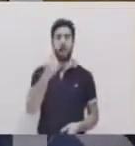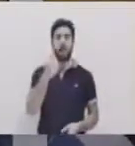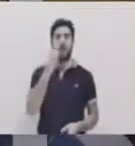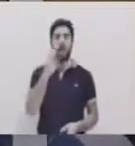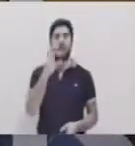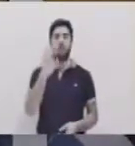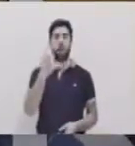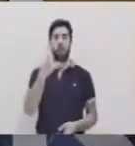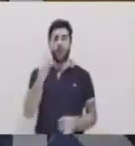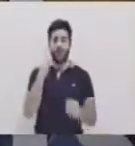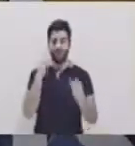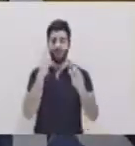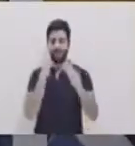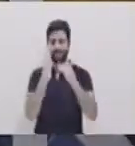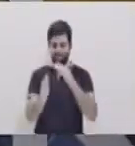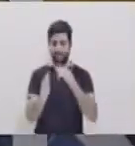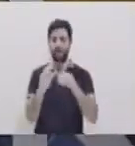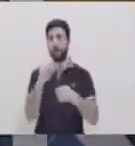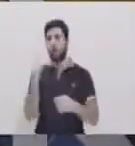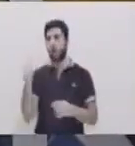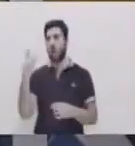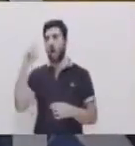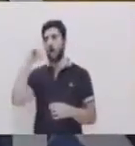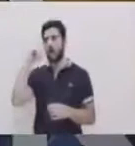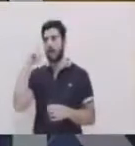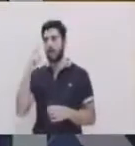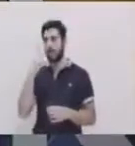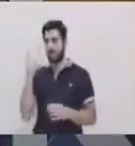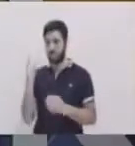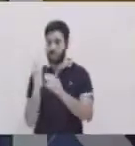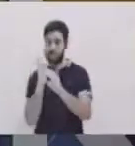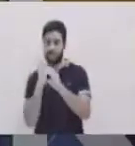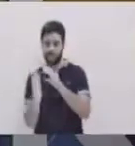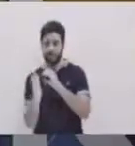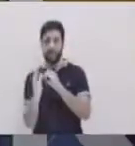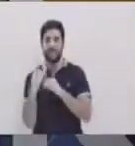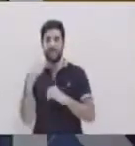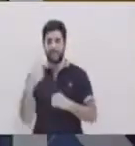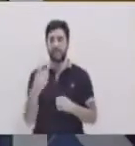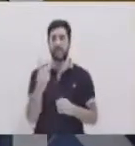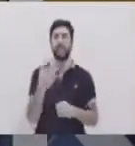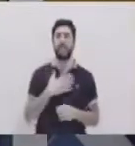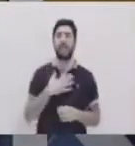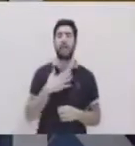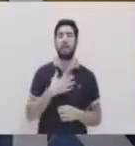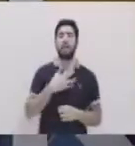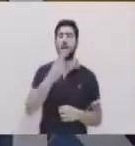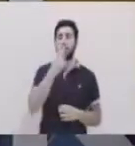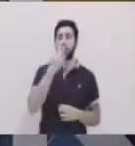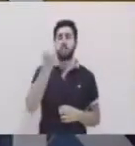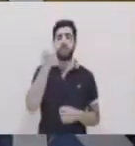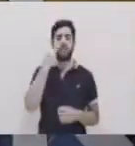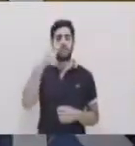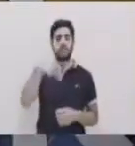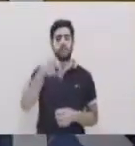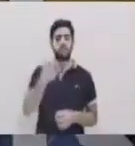la otra, en la que está de color amarillo, esta sería la parábola y esta sería la